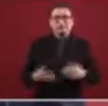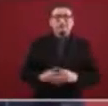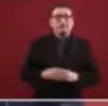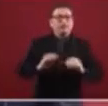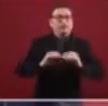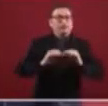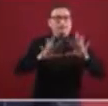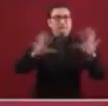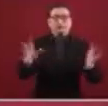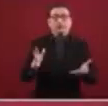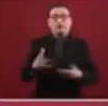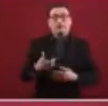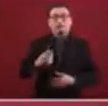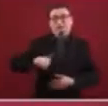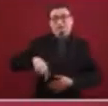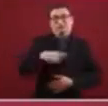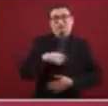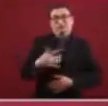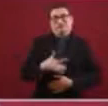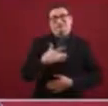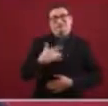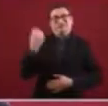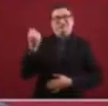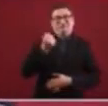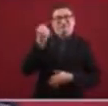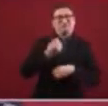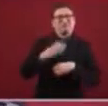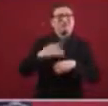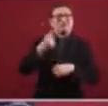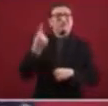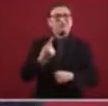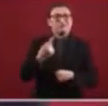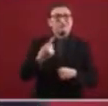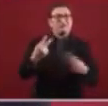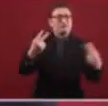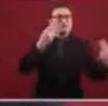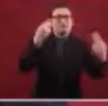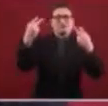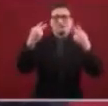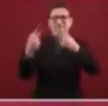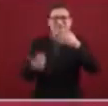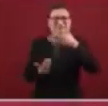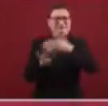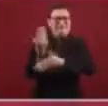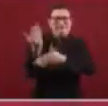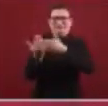Tenemos la fortuna de que nos ven en la mañana